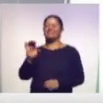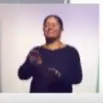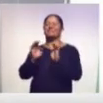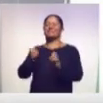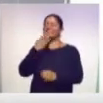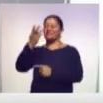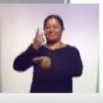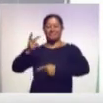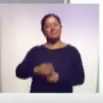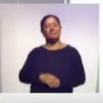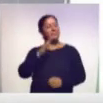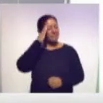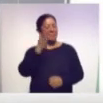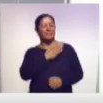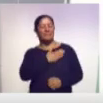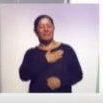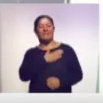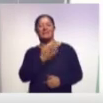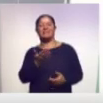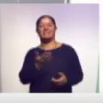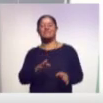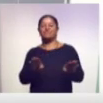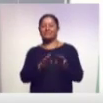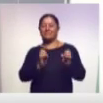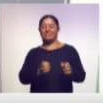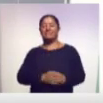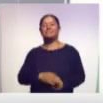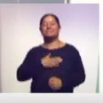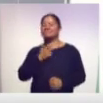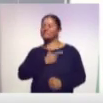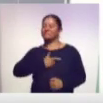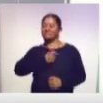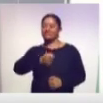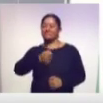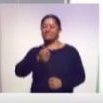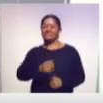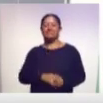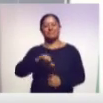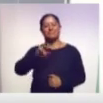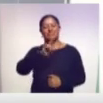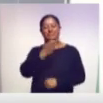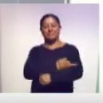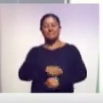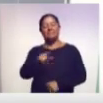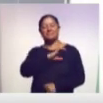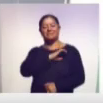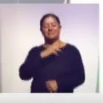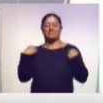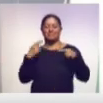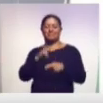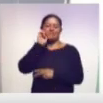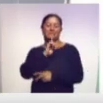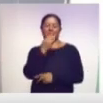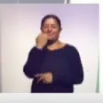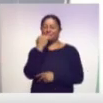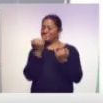tal, mi querido Mario? ¿Cómo estás, amigo? Me da mucho gusto saludarte ya en esta tarde, en viernes, a mi querida maestra Miroslava también y, por supuesto, también a